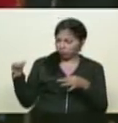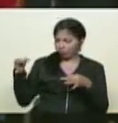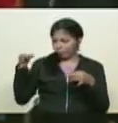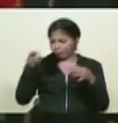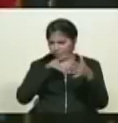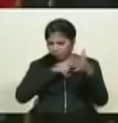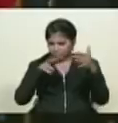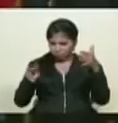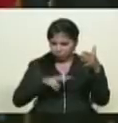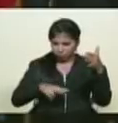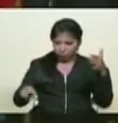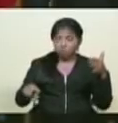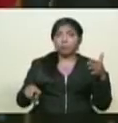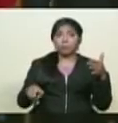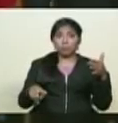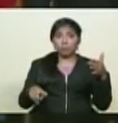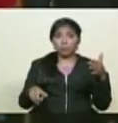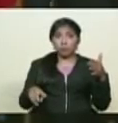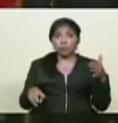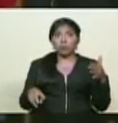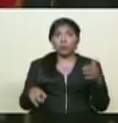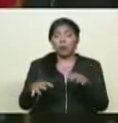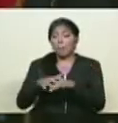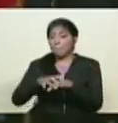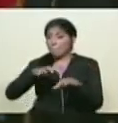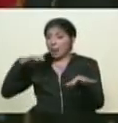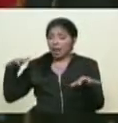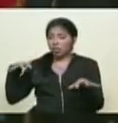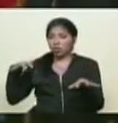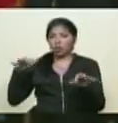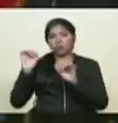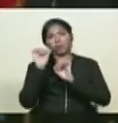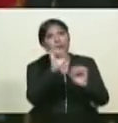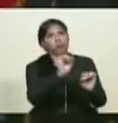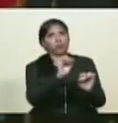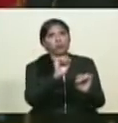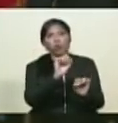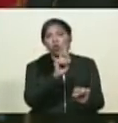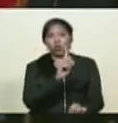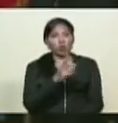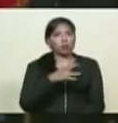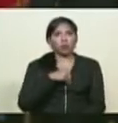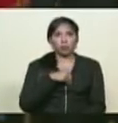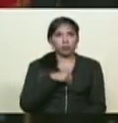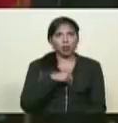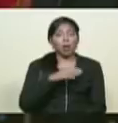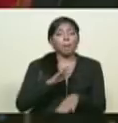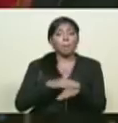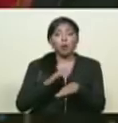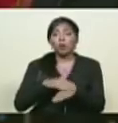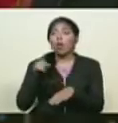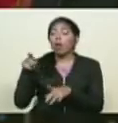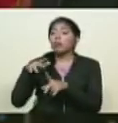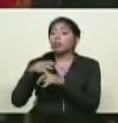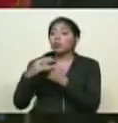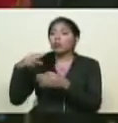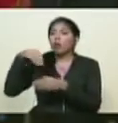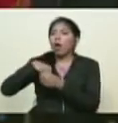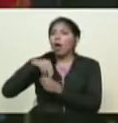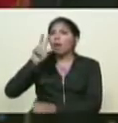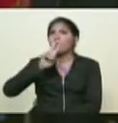la mayoría de los miembros del consejo han rechazado debido a que la situación en venezuela es un asunto